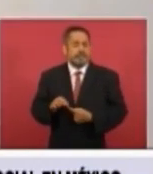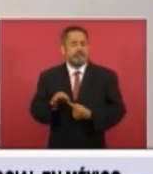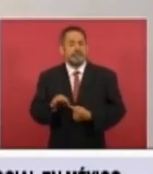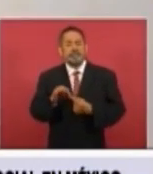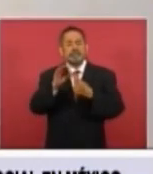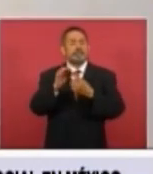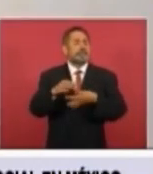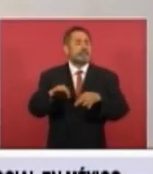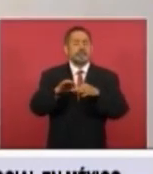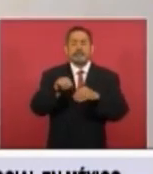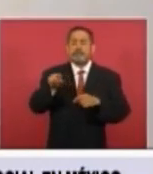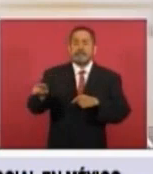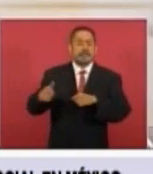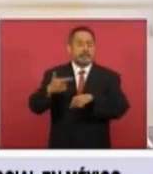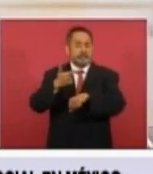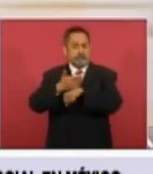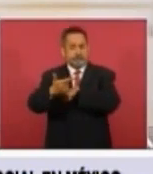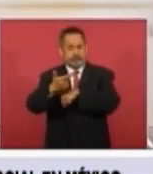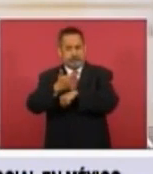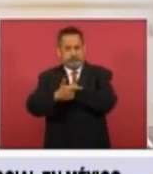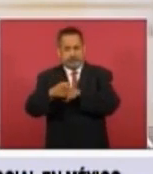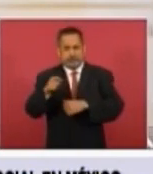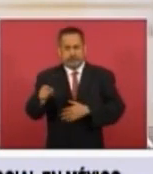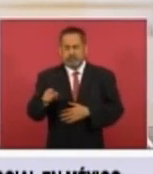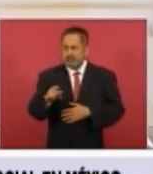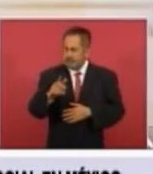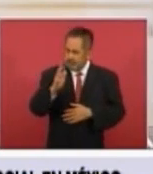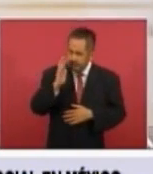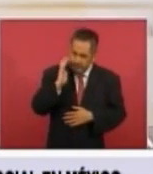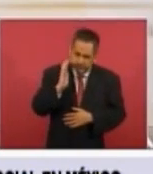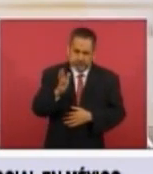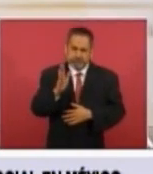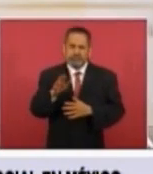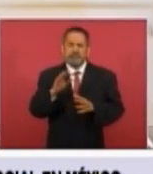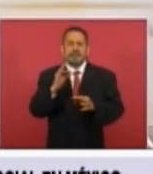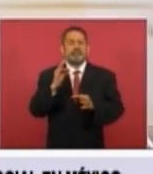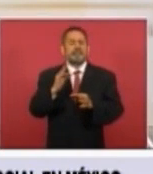de guatemala se logró